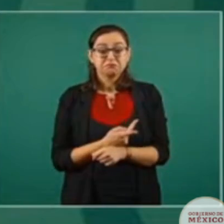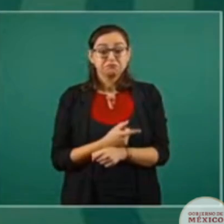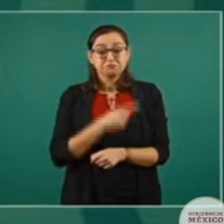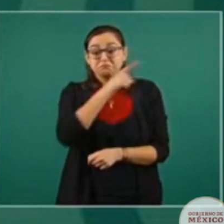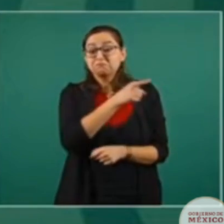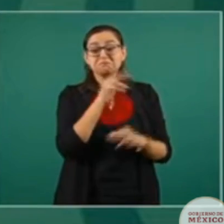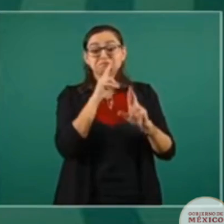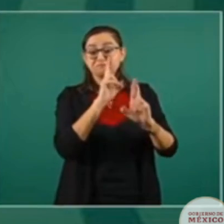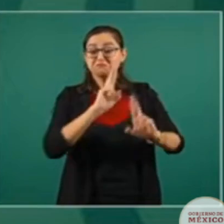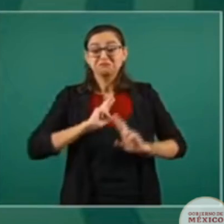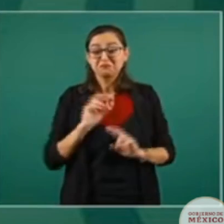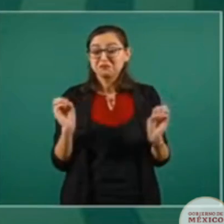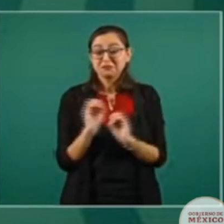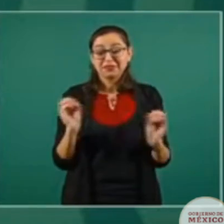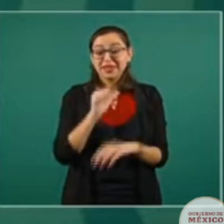de responderla.